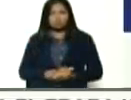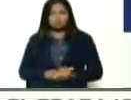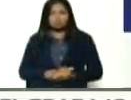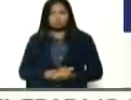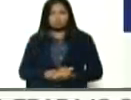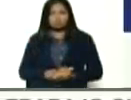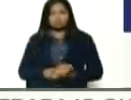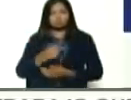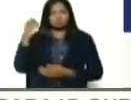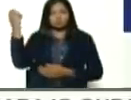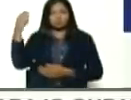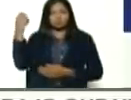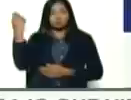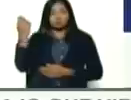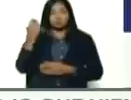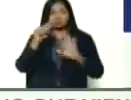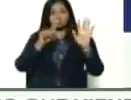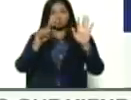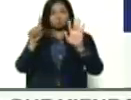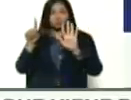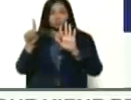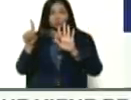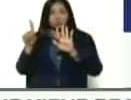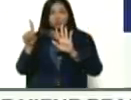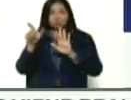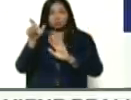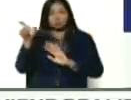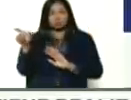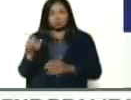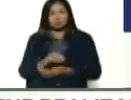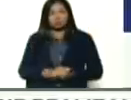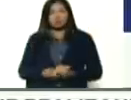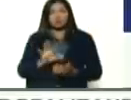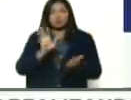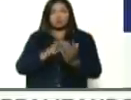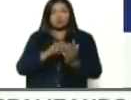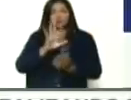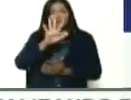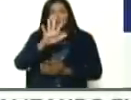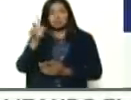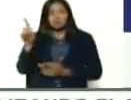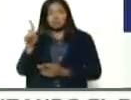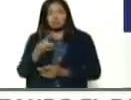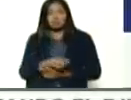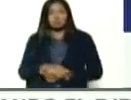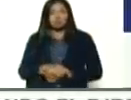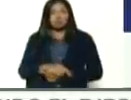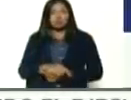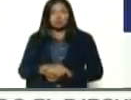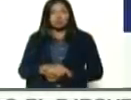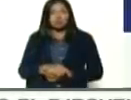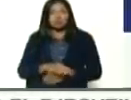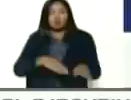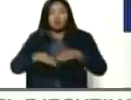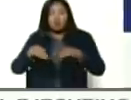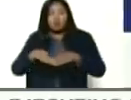apure 66 casos por 100.000 no de esparta 51 cojedes 49 zulia 40